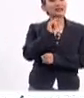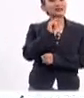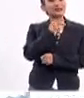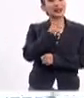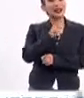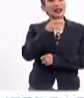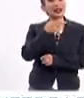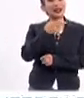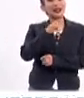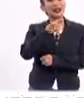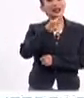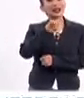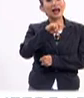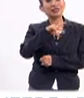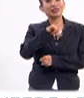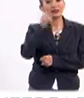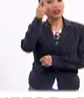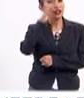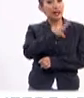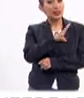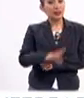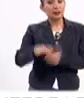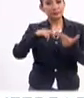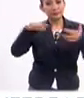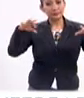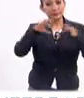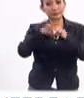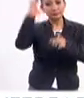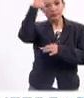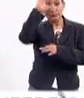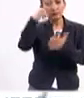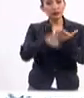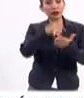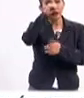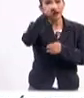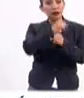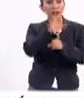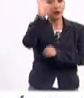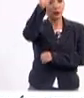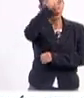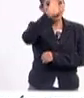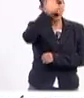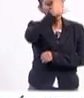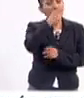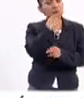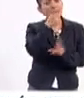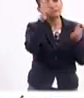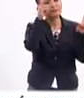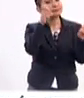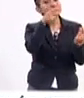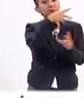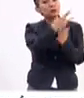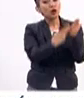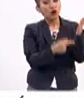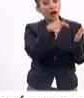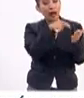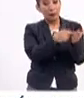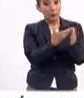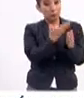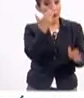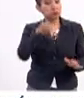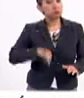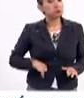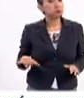Esther Hernández Torres. Ella es directora general de Vinculación Cultural de la Secretaría de Cultura, y vamos a platicar sobre un programa que suena